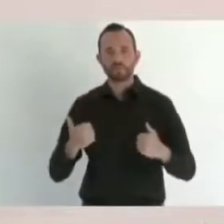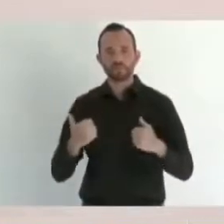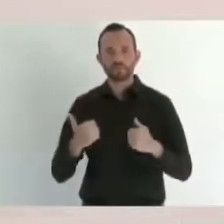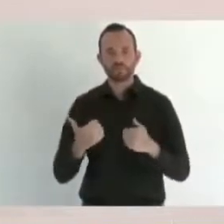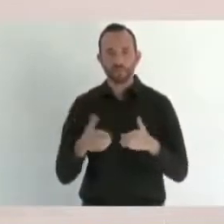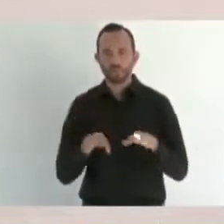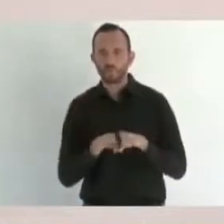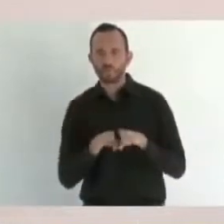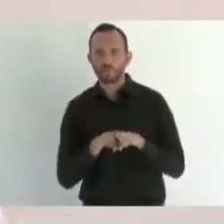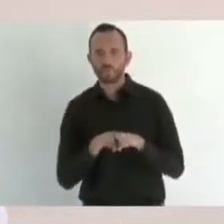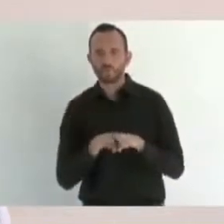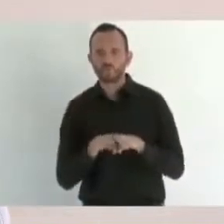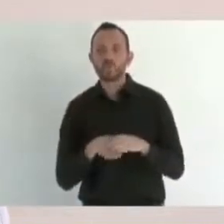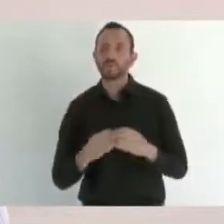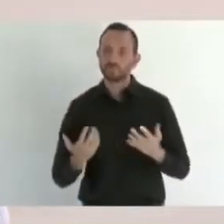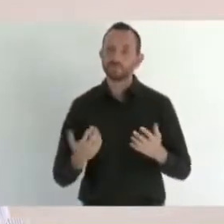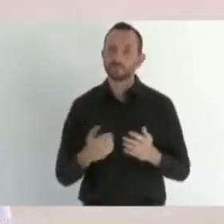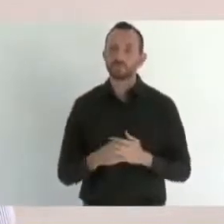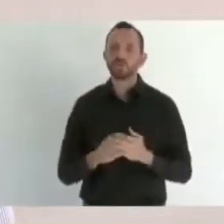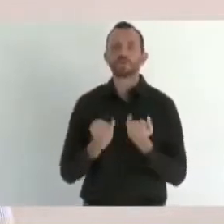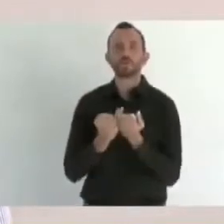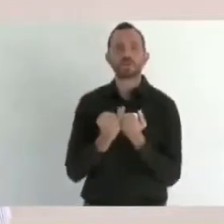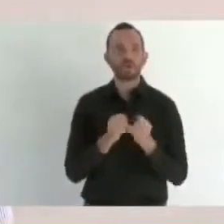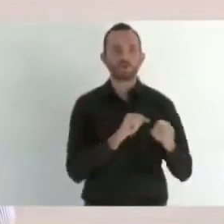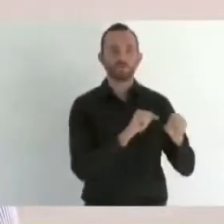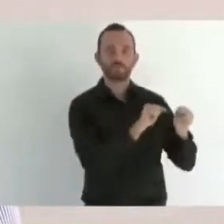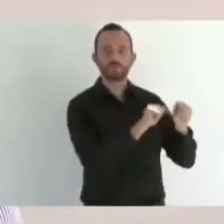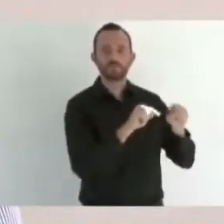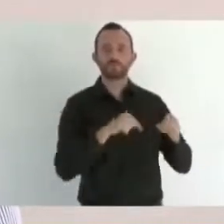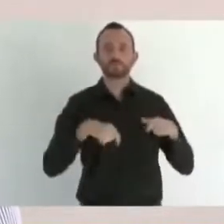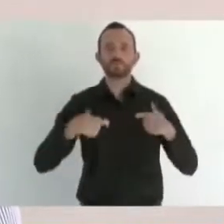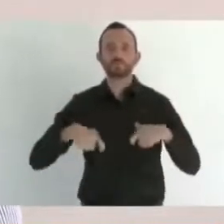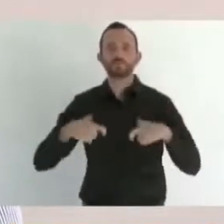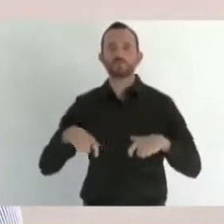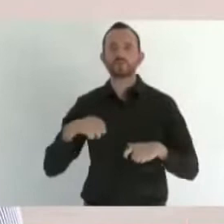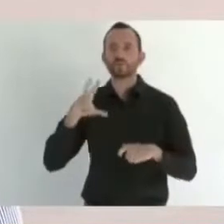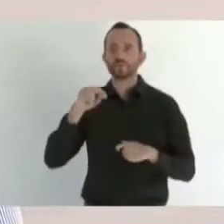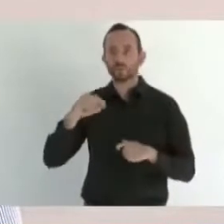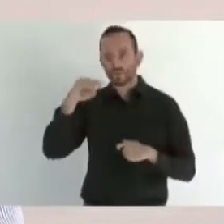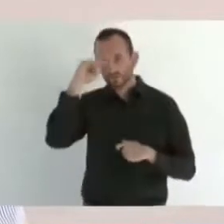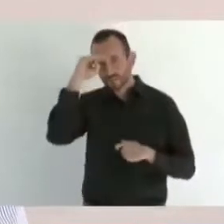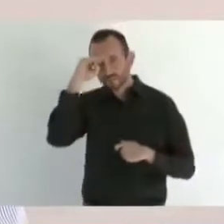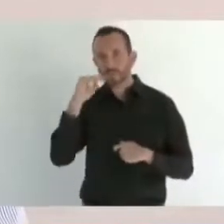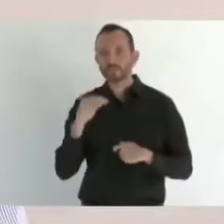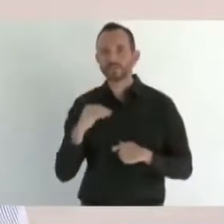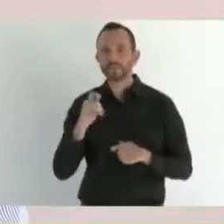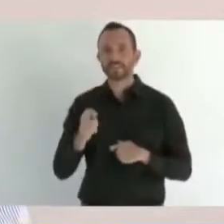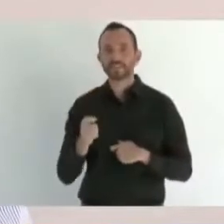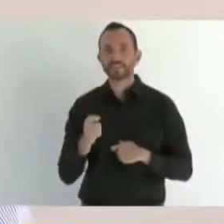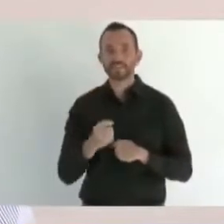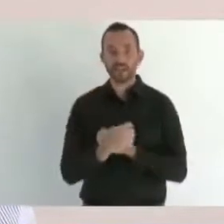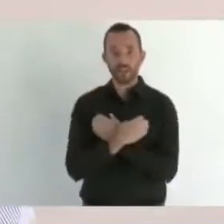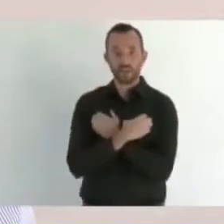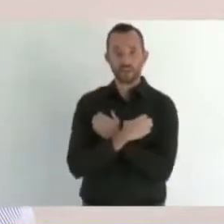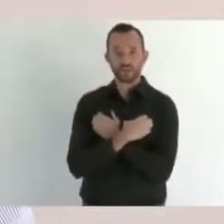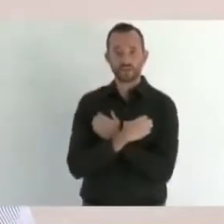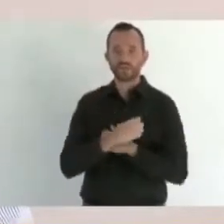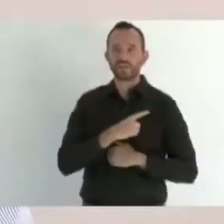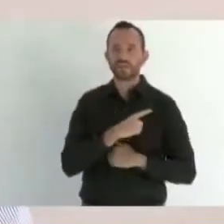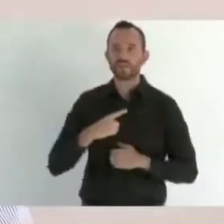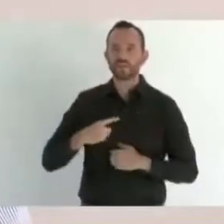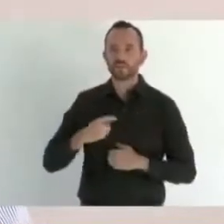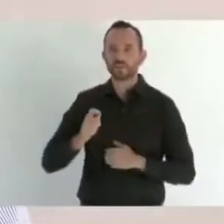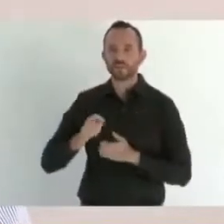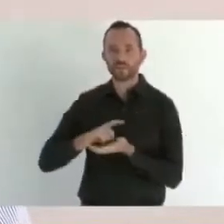esquema mental de los conservadores el que la educación sea un derecho y no un privilegio